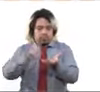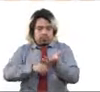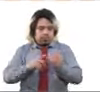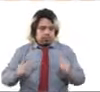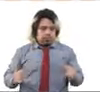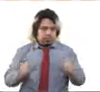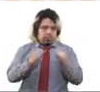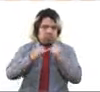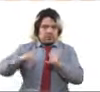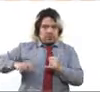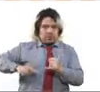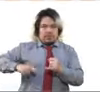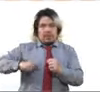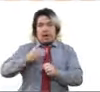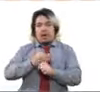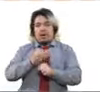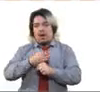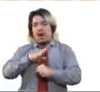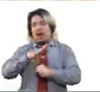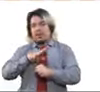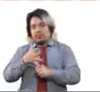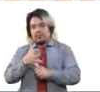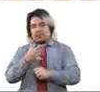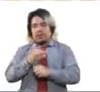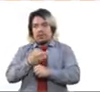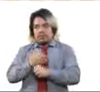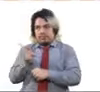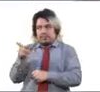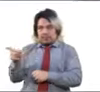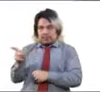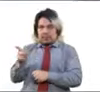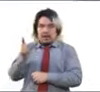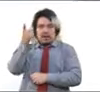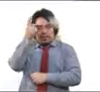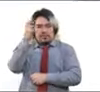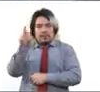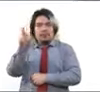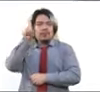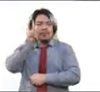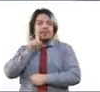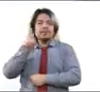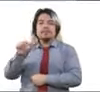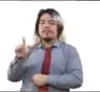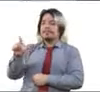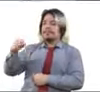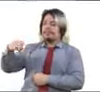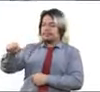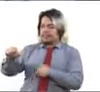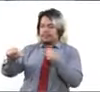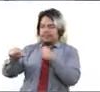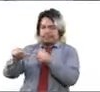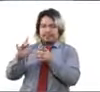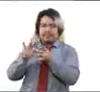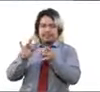del gobierno. Entonces, le voy a pedir a la doctora Alma que nos explique